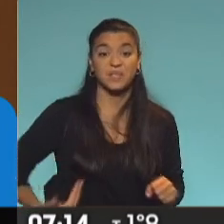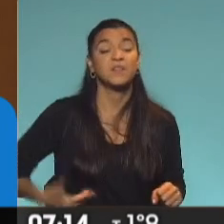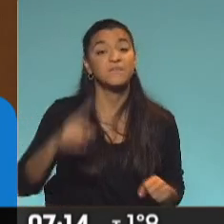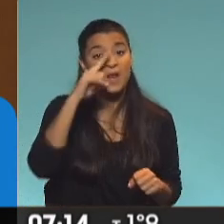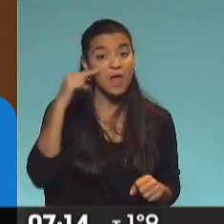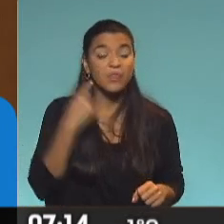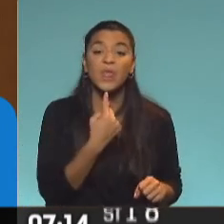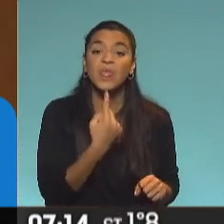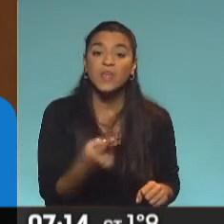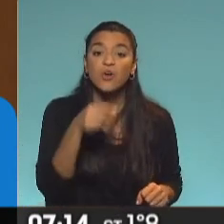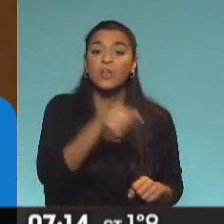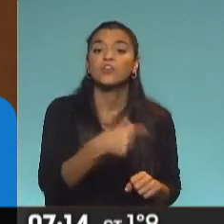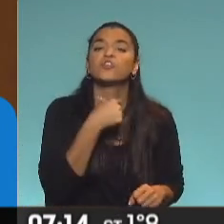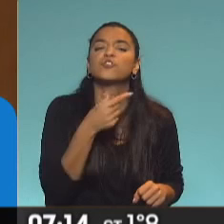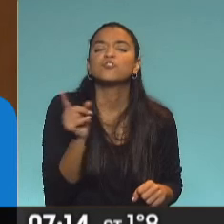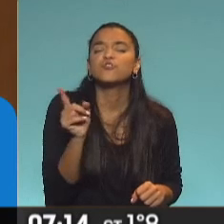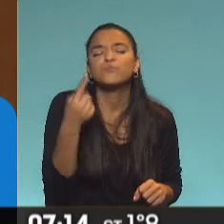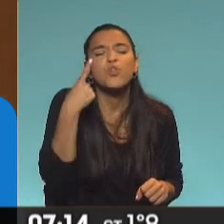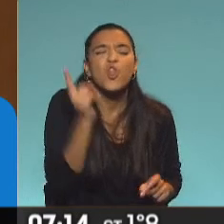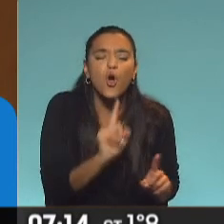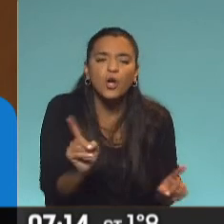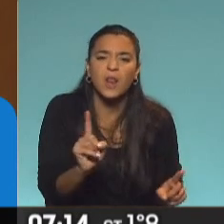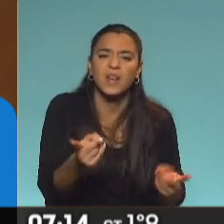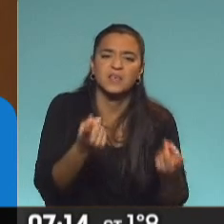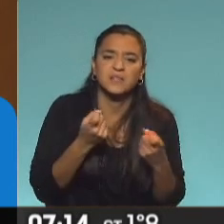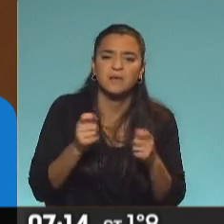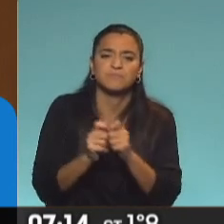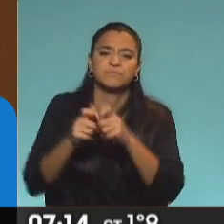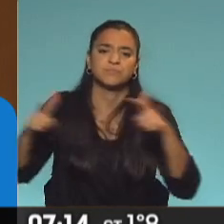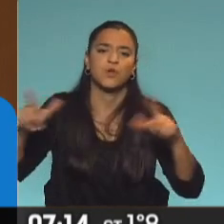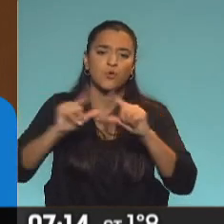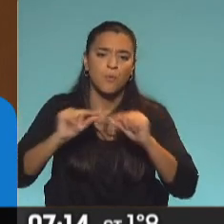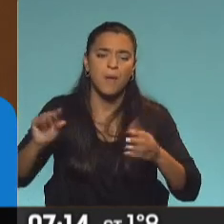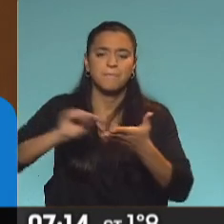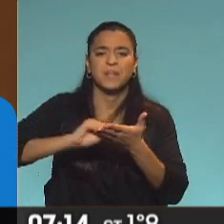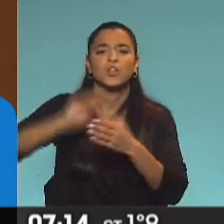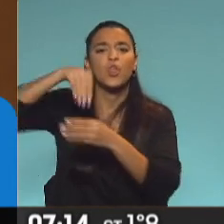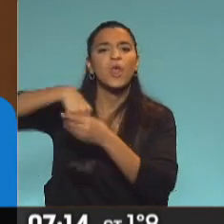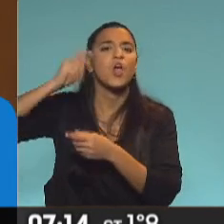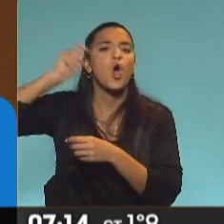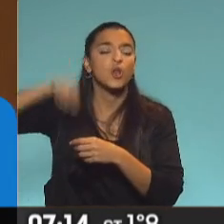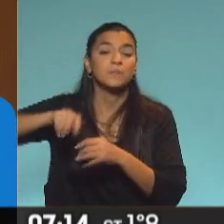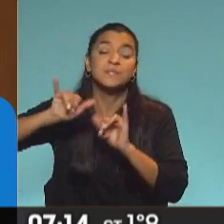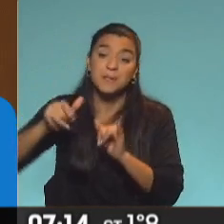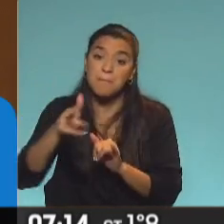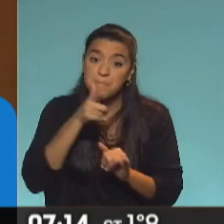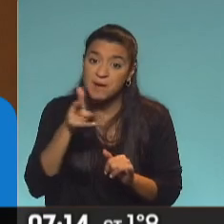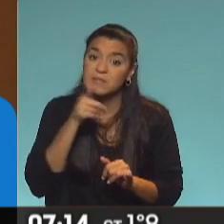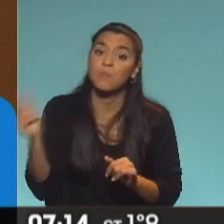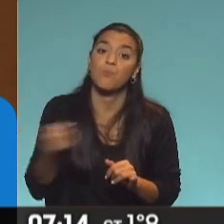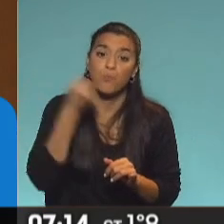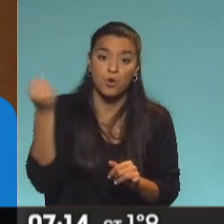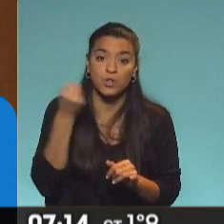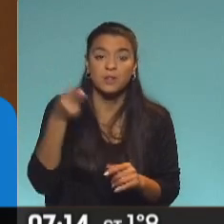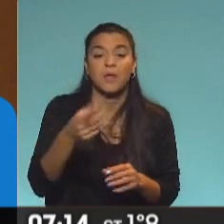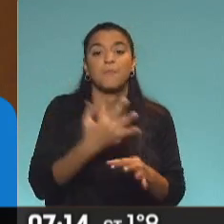Fernández dijo que él no creía que fuera necesario ampliar el número de ministros de la Corte, pero que sí le parecía que era importante escuchar a